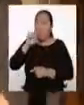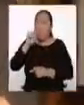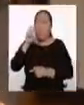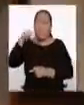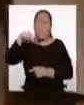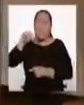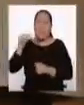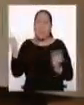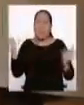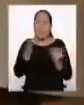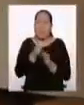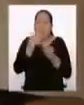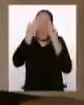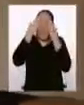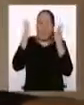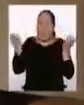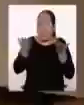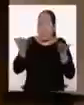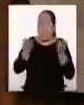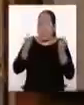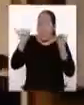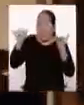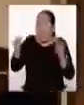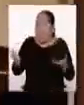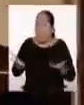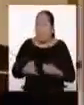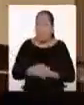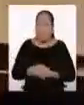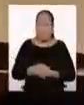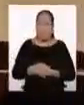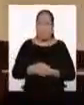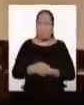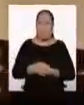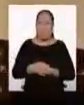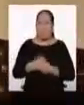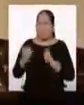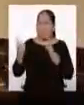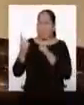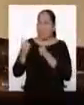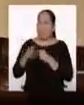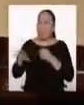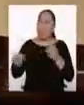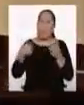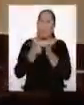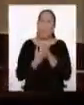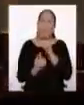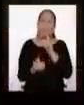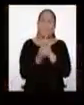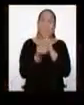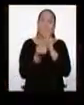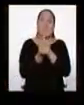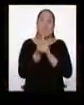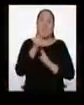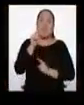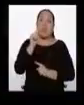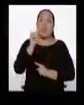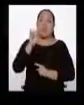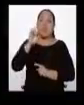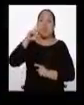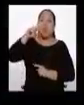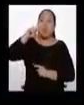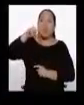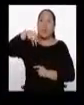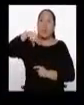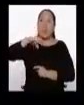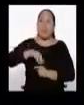Partiendo de ahí ya estaba bastante difícil. O sea, de ahí llego donde Ismail Fenyolu de Turquía,